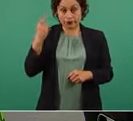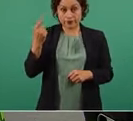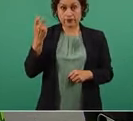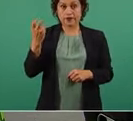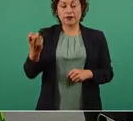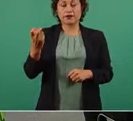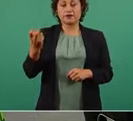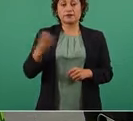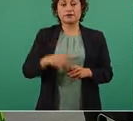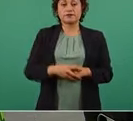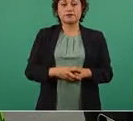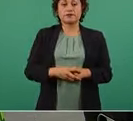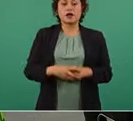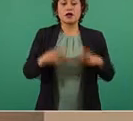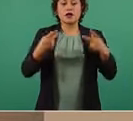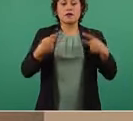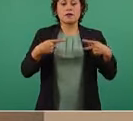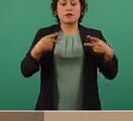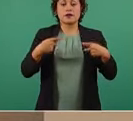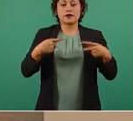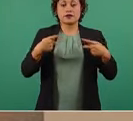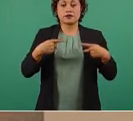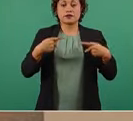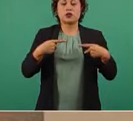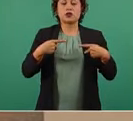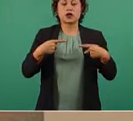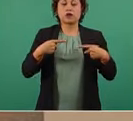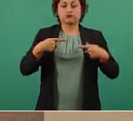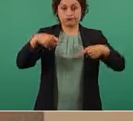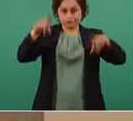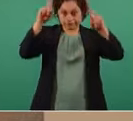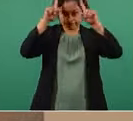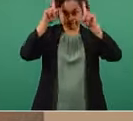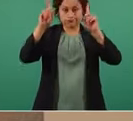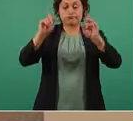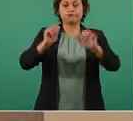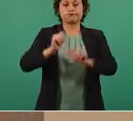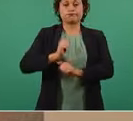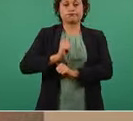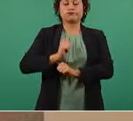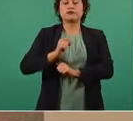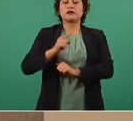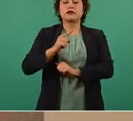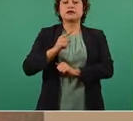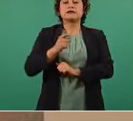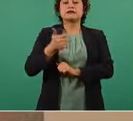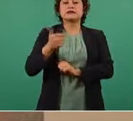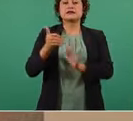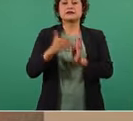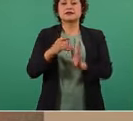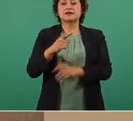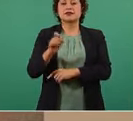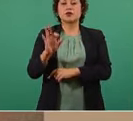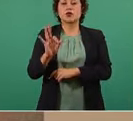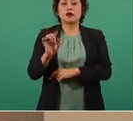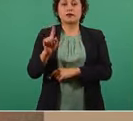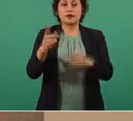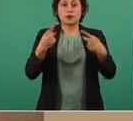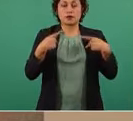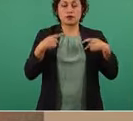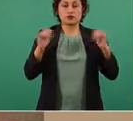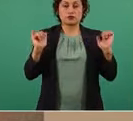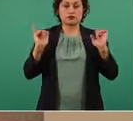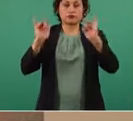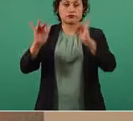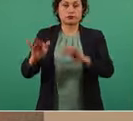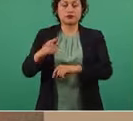con personal de Infantería y Marina, se tienen desplegados 6.141 elementos. Se han realizado